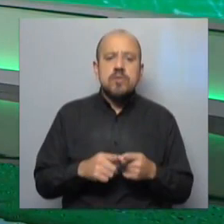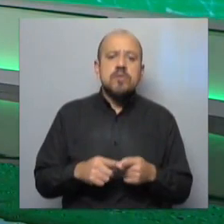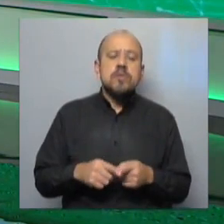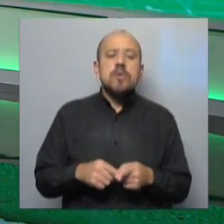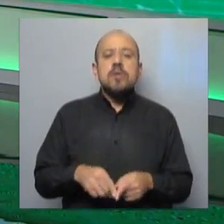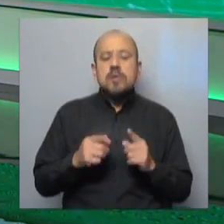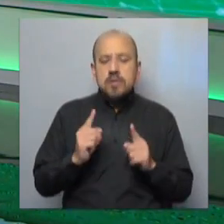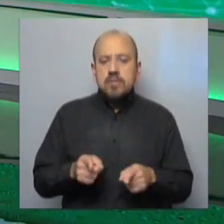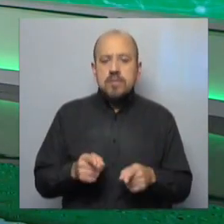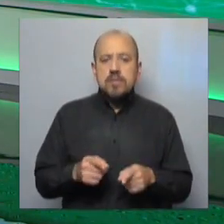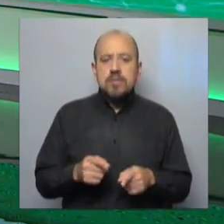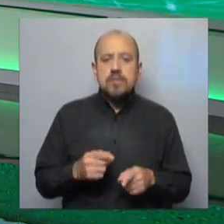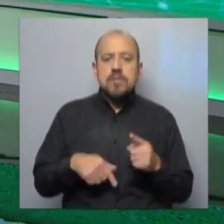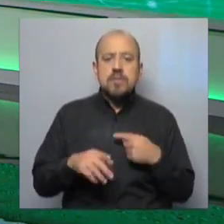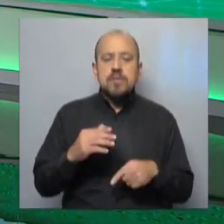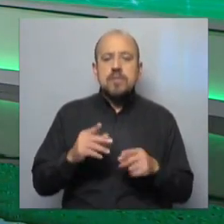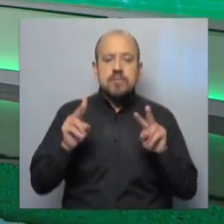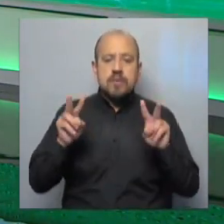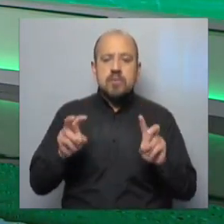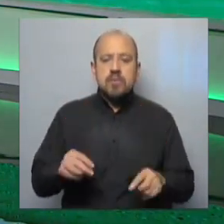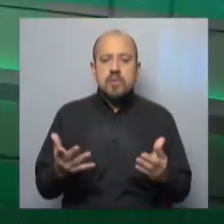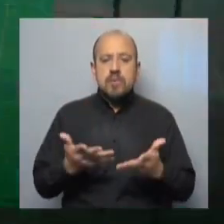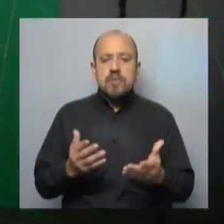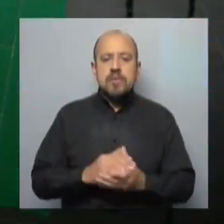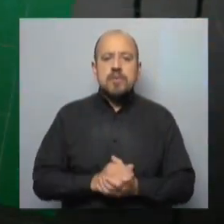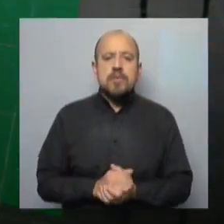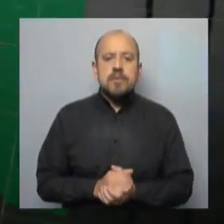parte también aunque la mayoría van los títulos